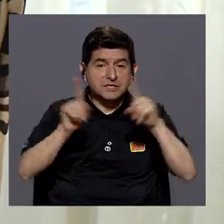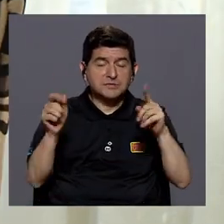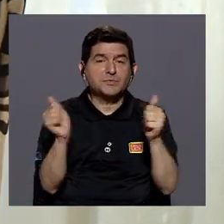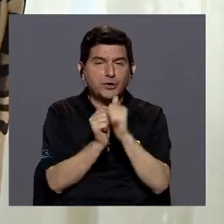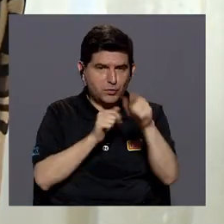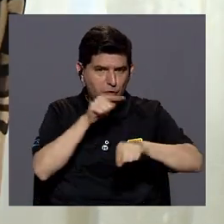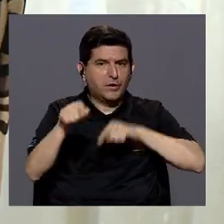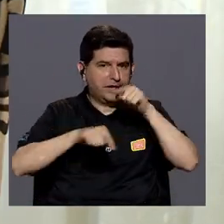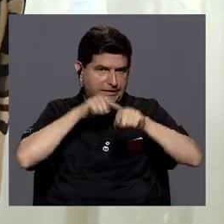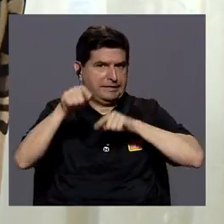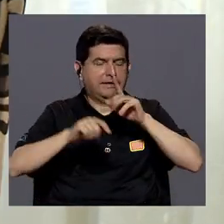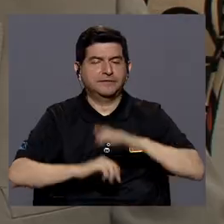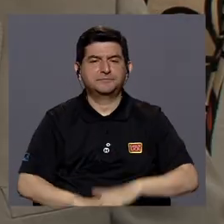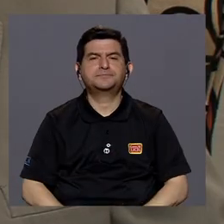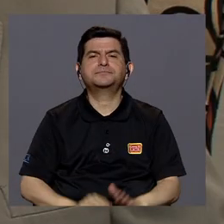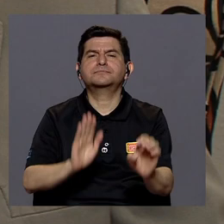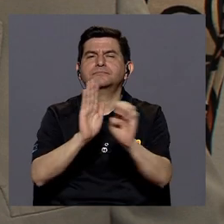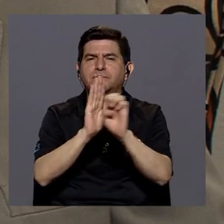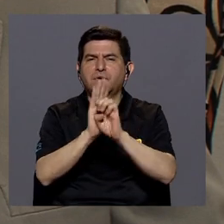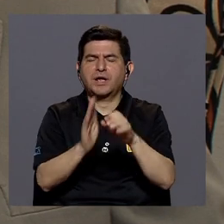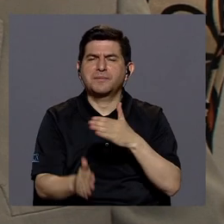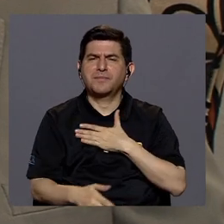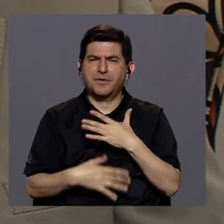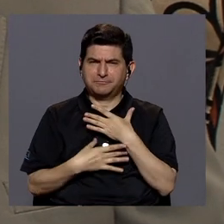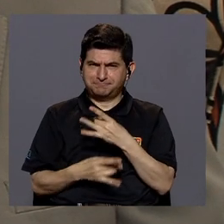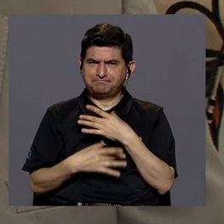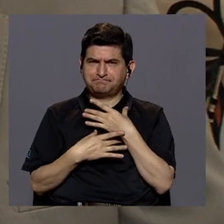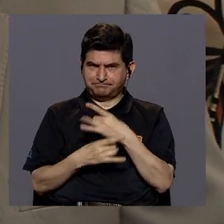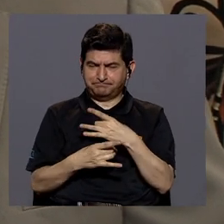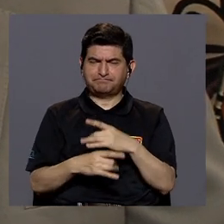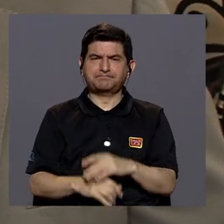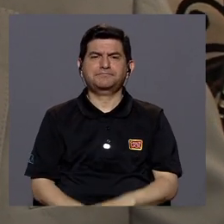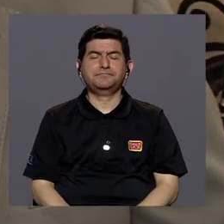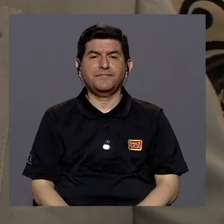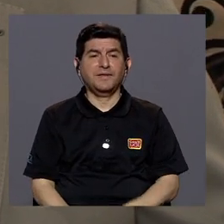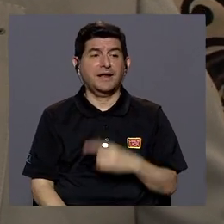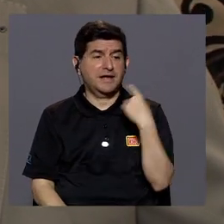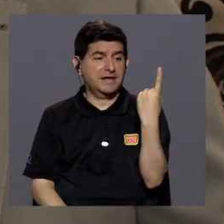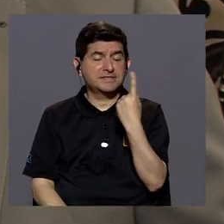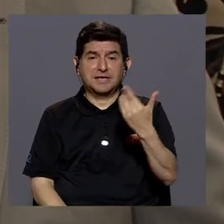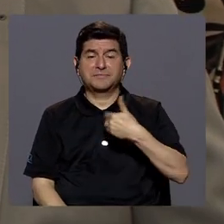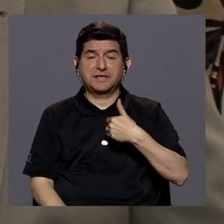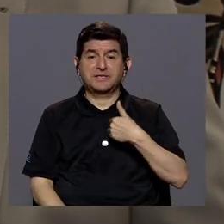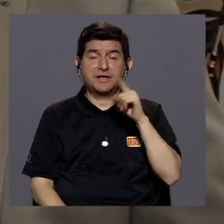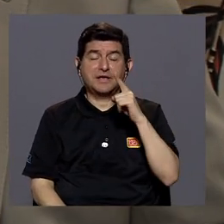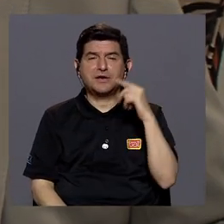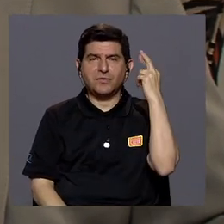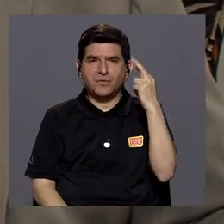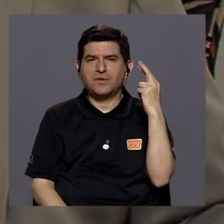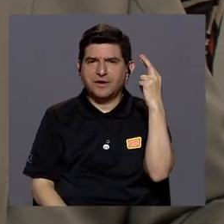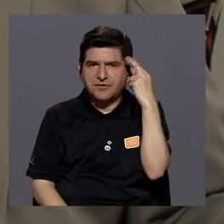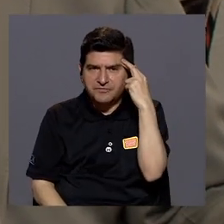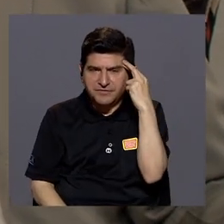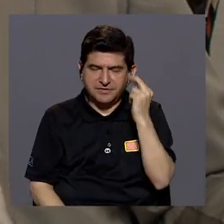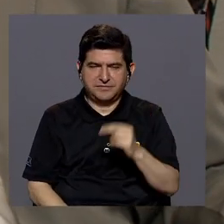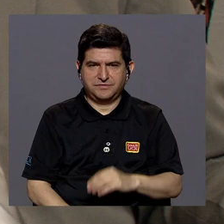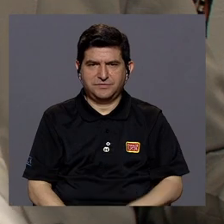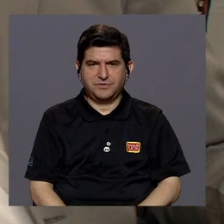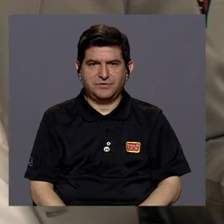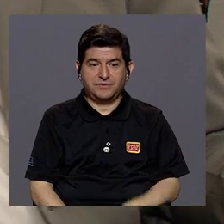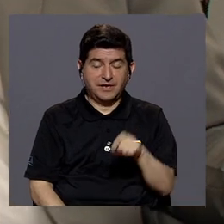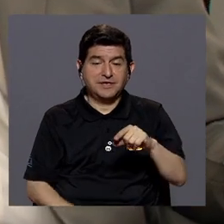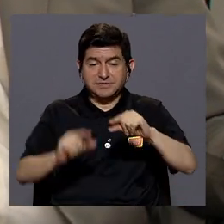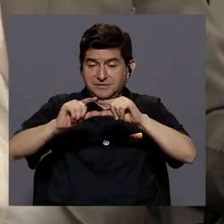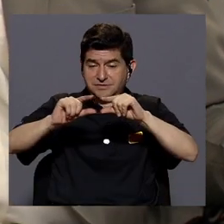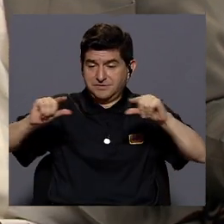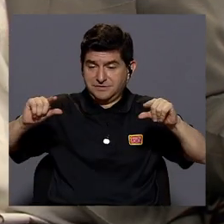crítica. Por ejemplo, me llama mucho la atención que siempre tiene un punto de reflexión, que es una cita,